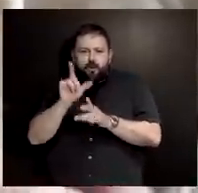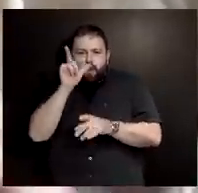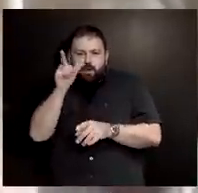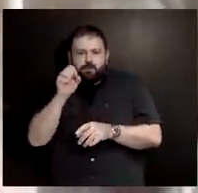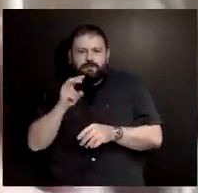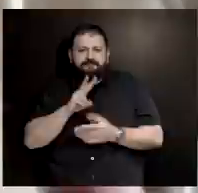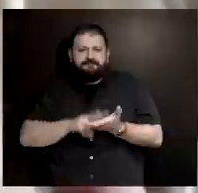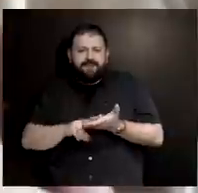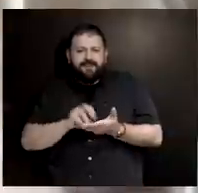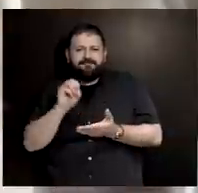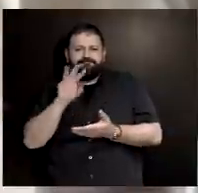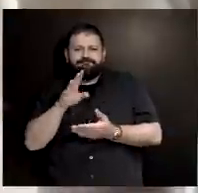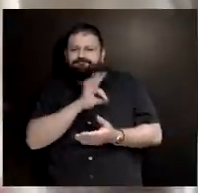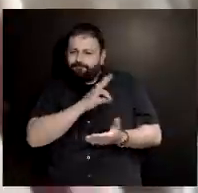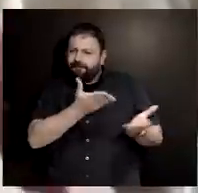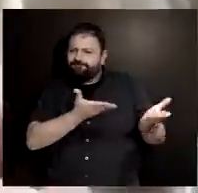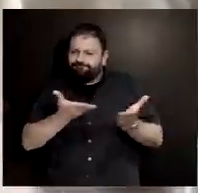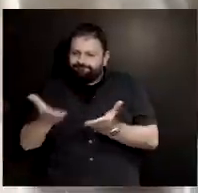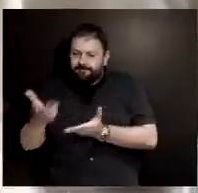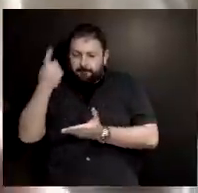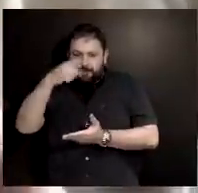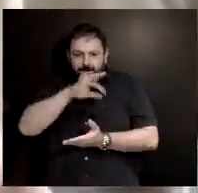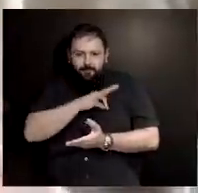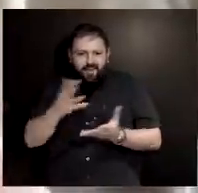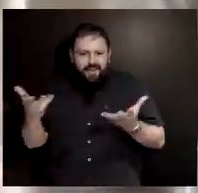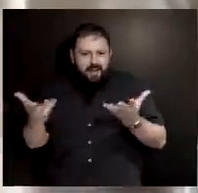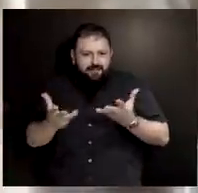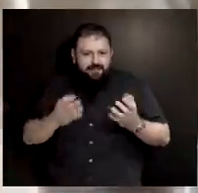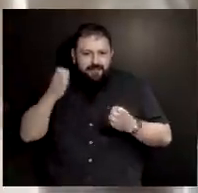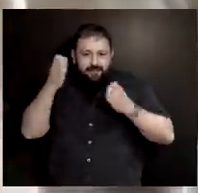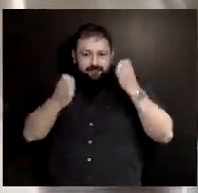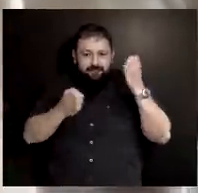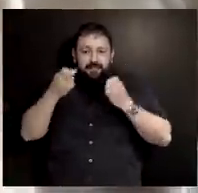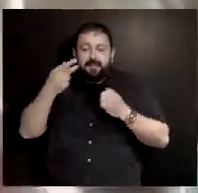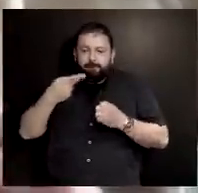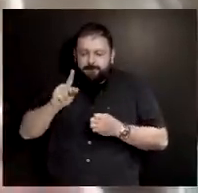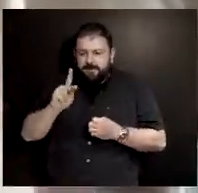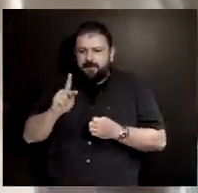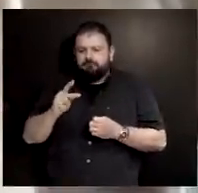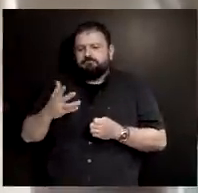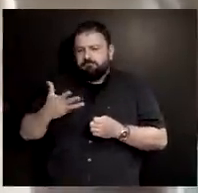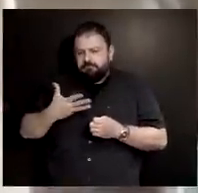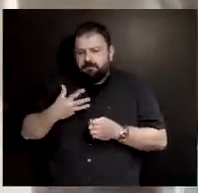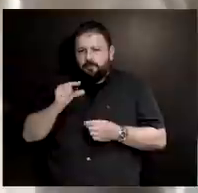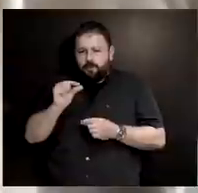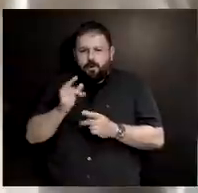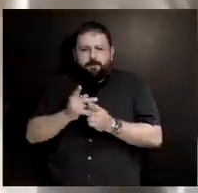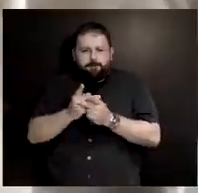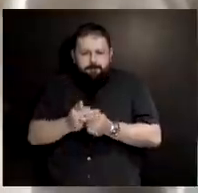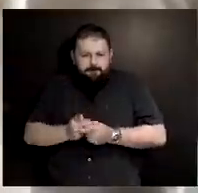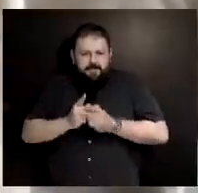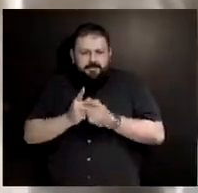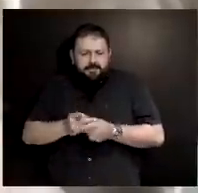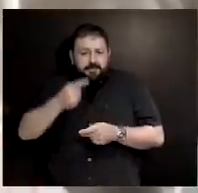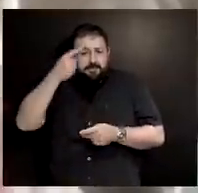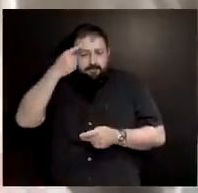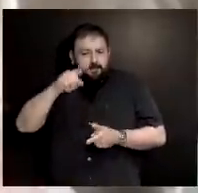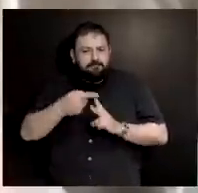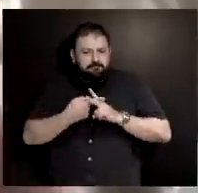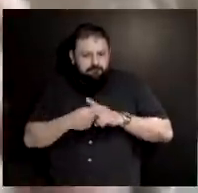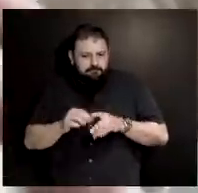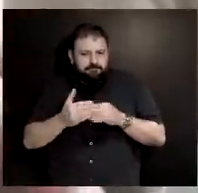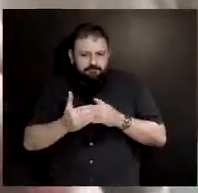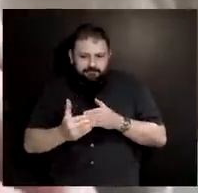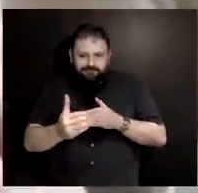nuestros eventos que tenemos planeados, pero vamos a tener que tener un poquito de paciencia para que arranque el año y podamos armar